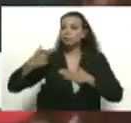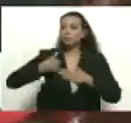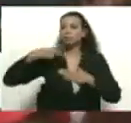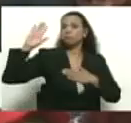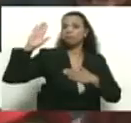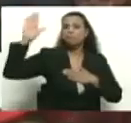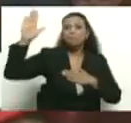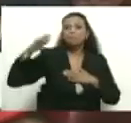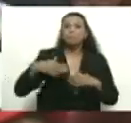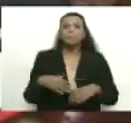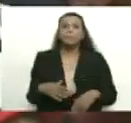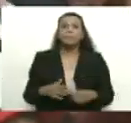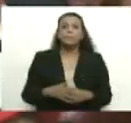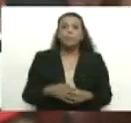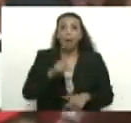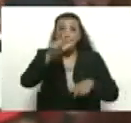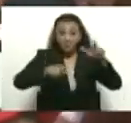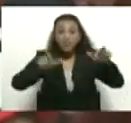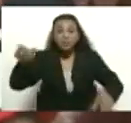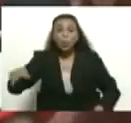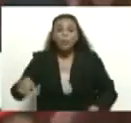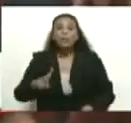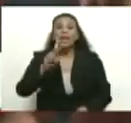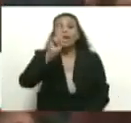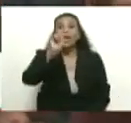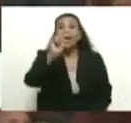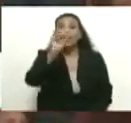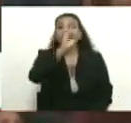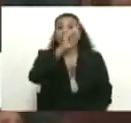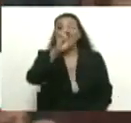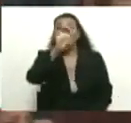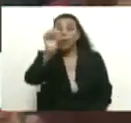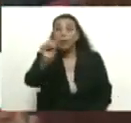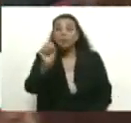quiero pedirle, allá está la gente de las Torres de La Vega, ¿ves?